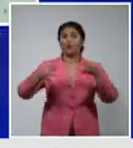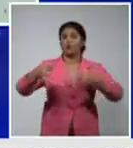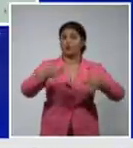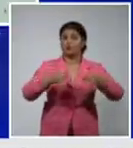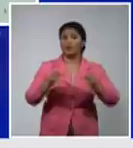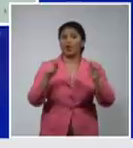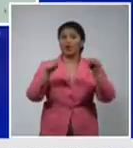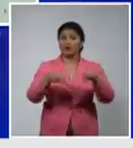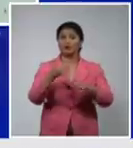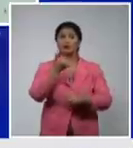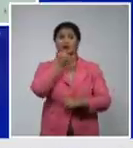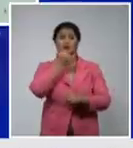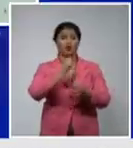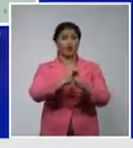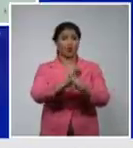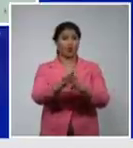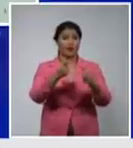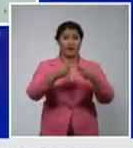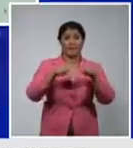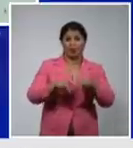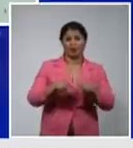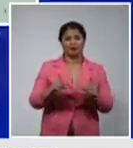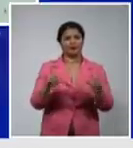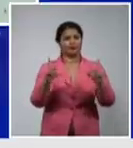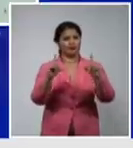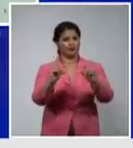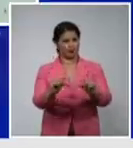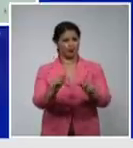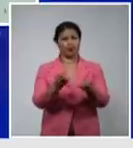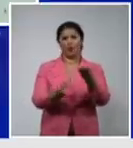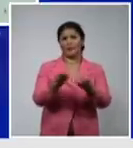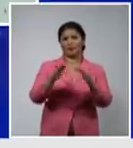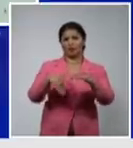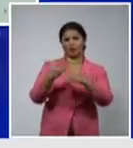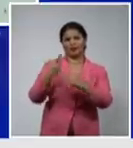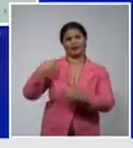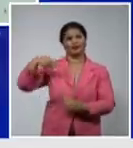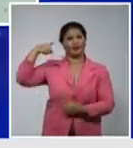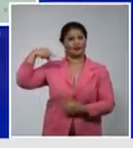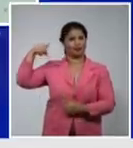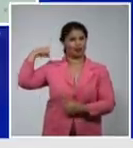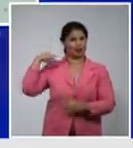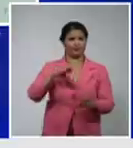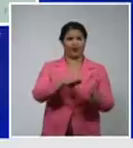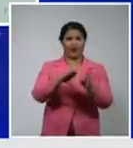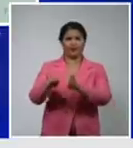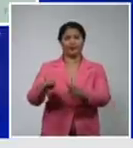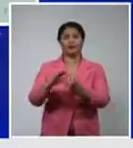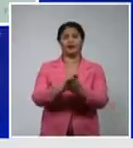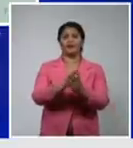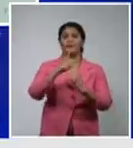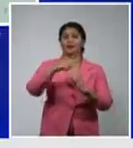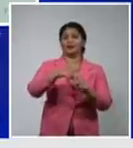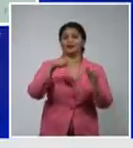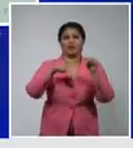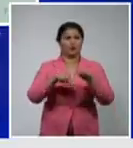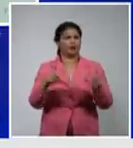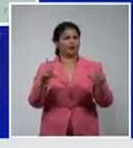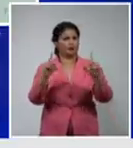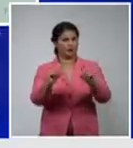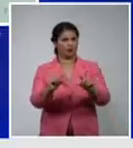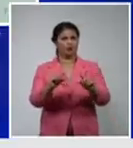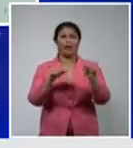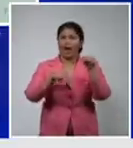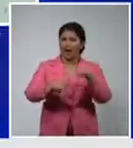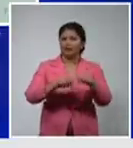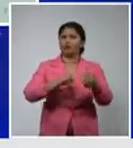todas formas con una reducción en comparación con el día anterior. Matanzas también disminuye los casos, manteniendo el control de la